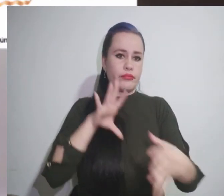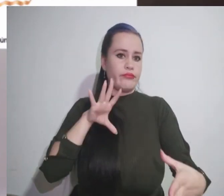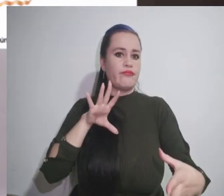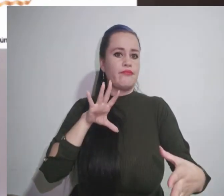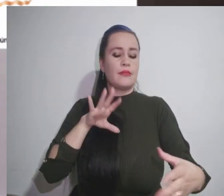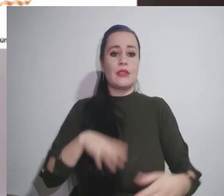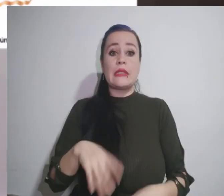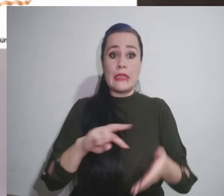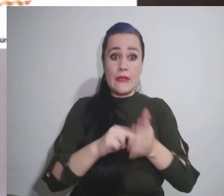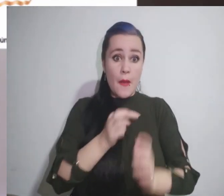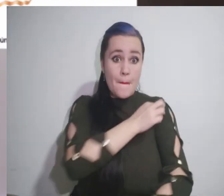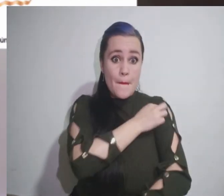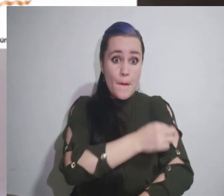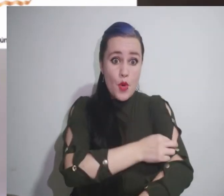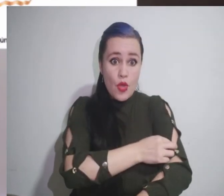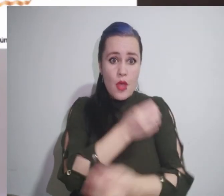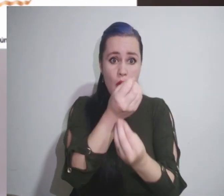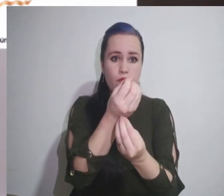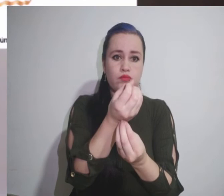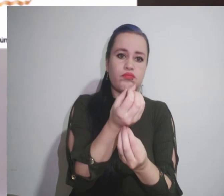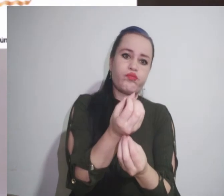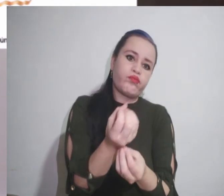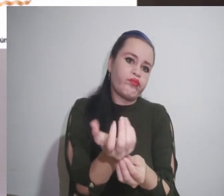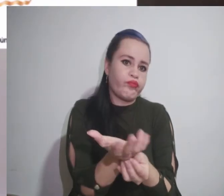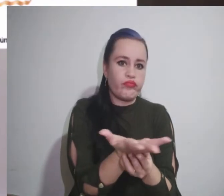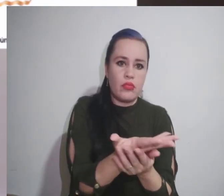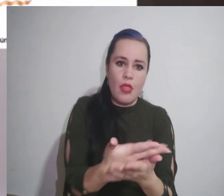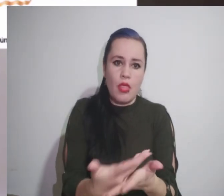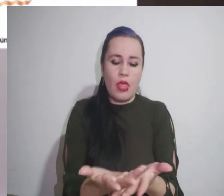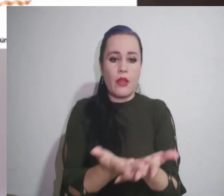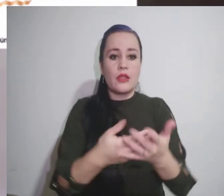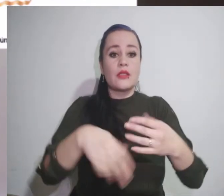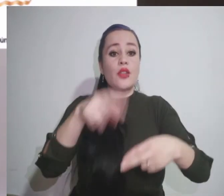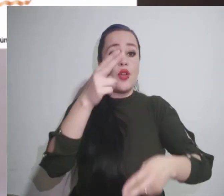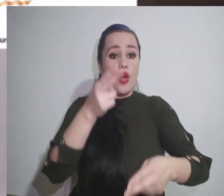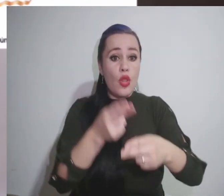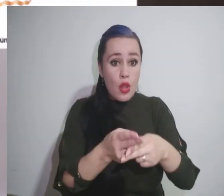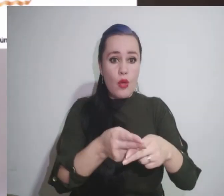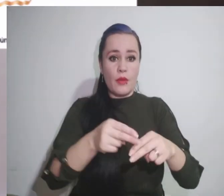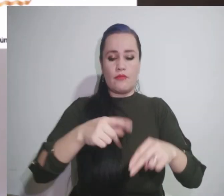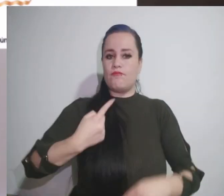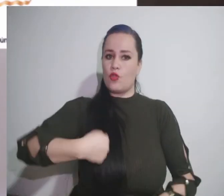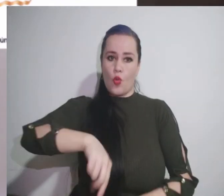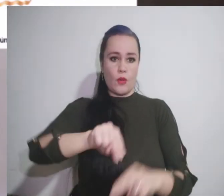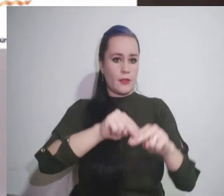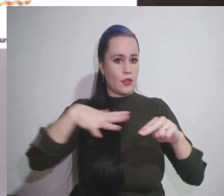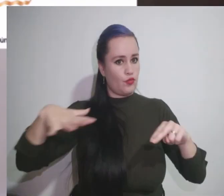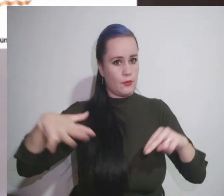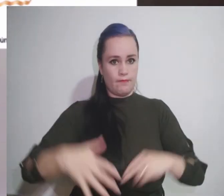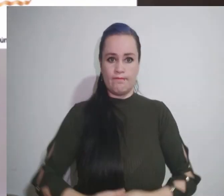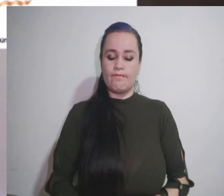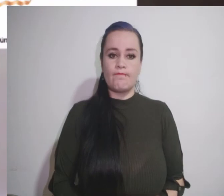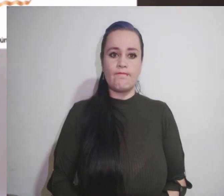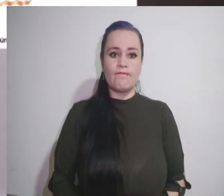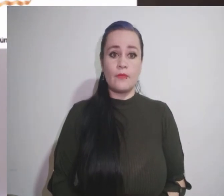es un proceso que conocemos como desnaturalización de las proteínas. Cuando una proteína pierde su estructura, pierde